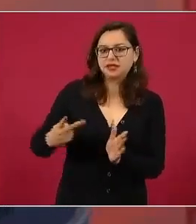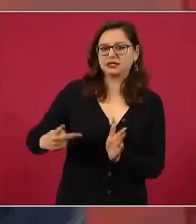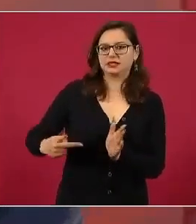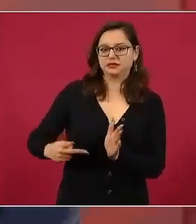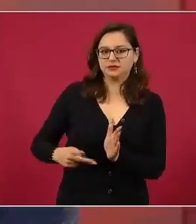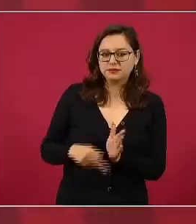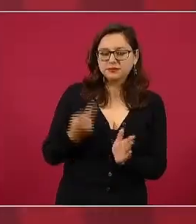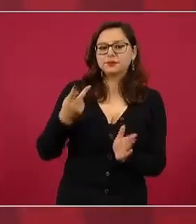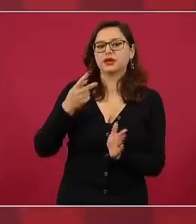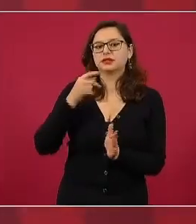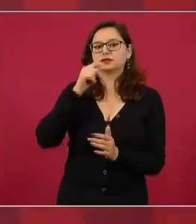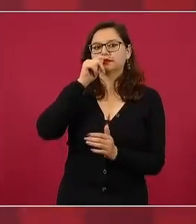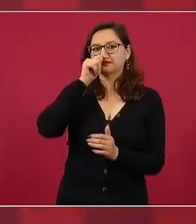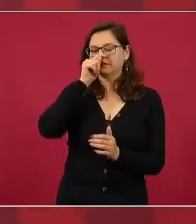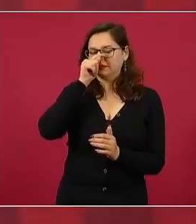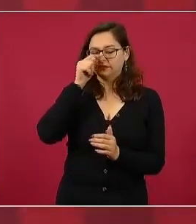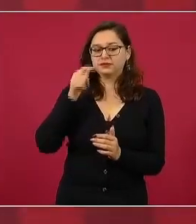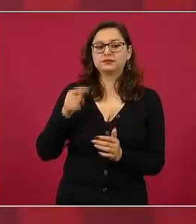remontando